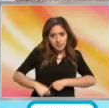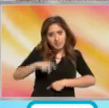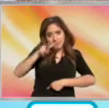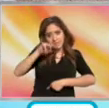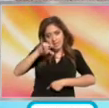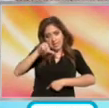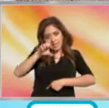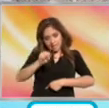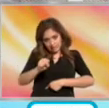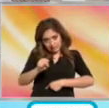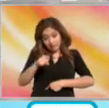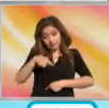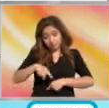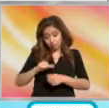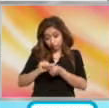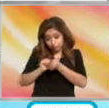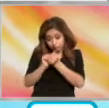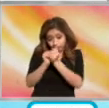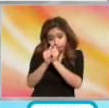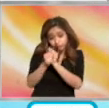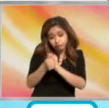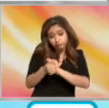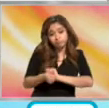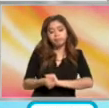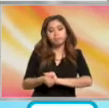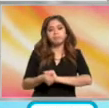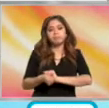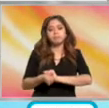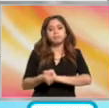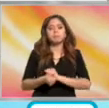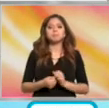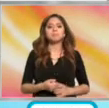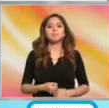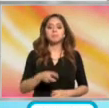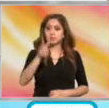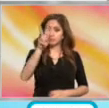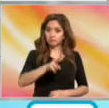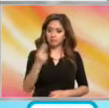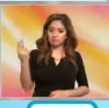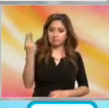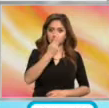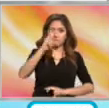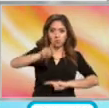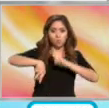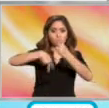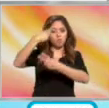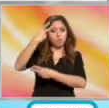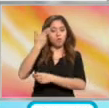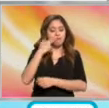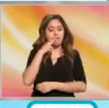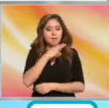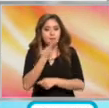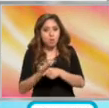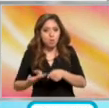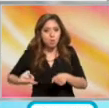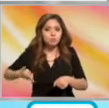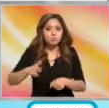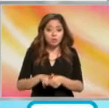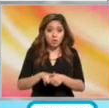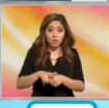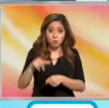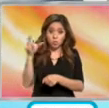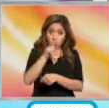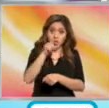biliar. Ya se complica ya se vuelve una emergencia médica. ¿Sí? Cuando ya hay